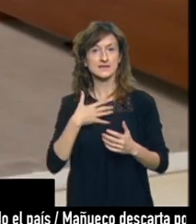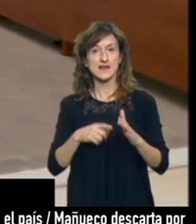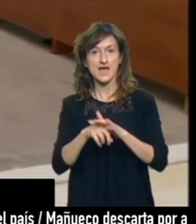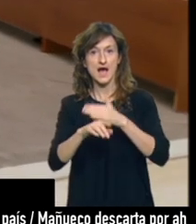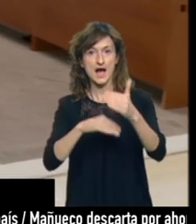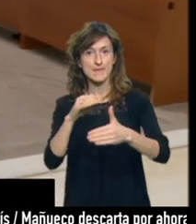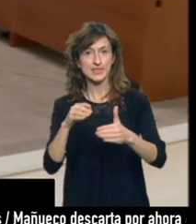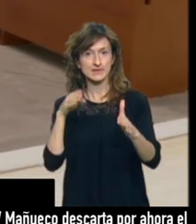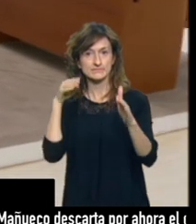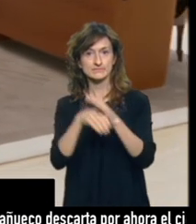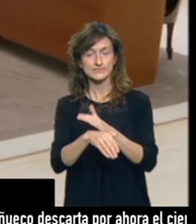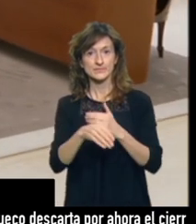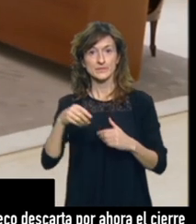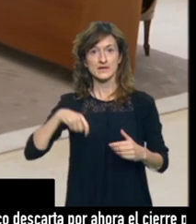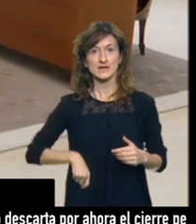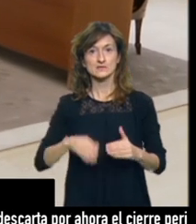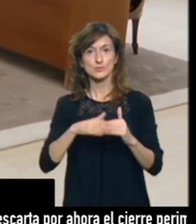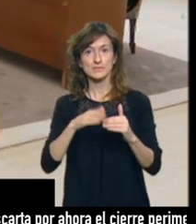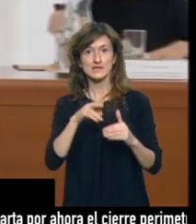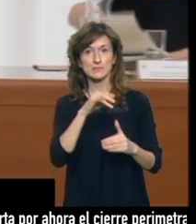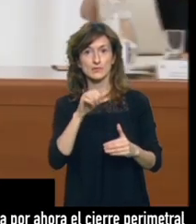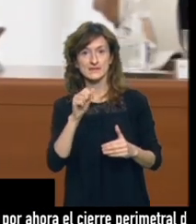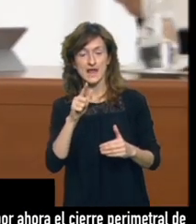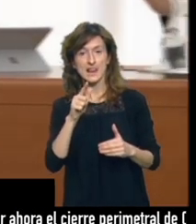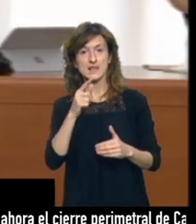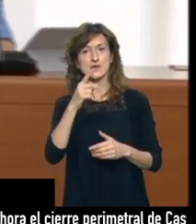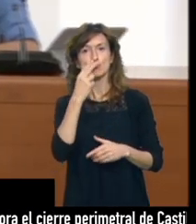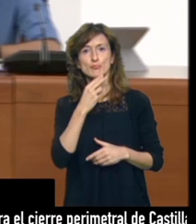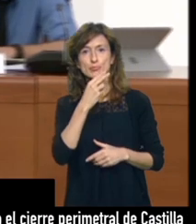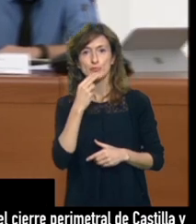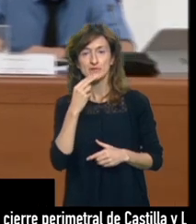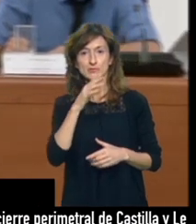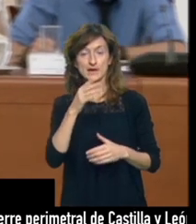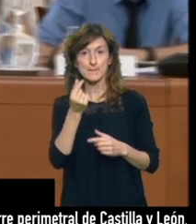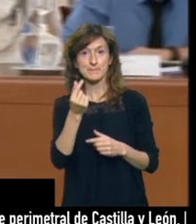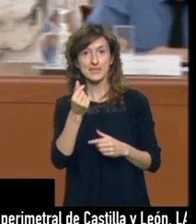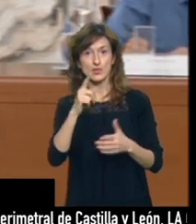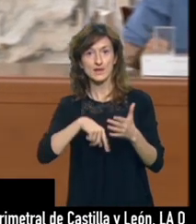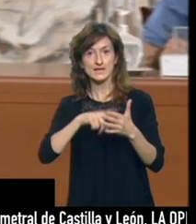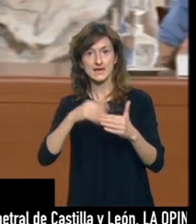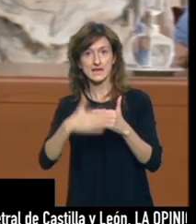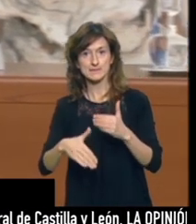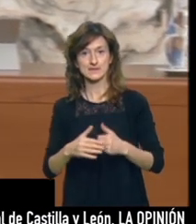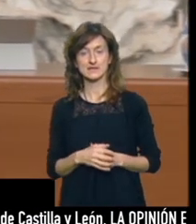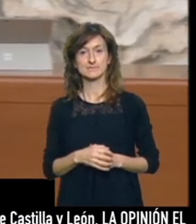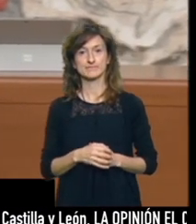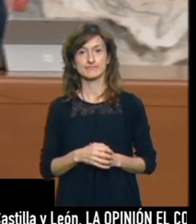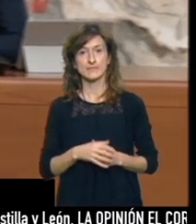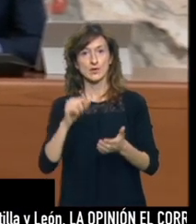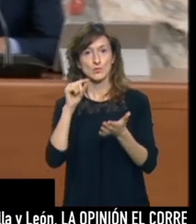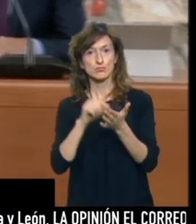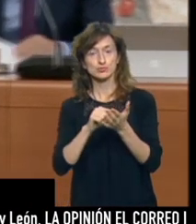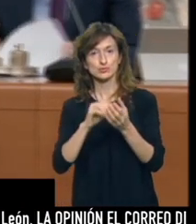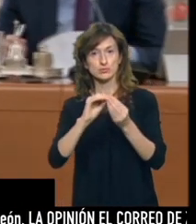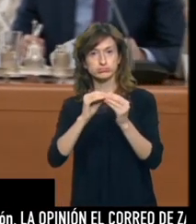en el acceso al ingreso mínimo vital y compromisos concretos para limitar el precio del alquiler. Este último punto se